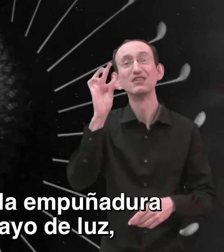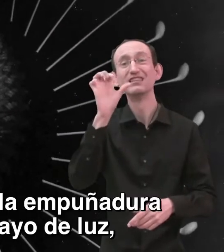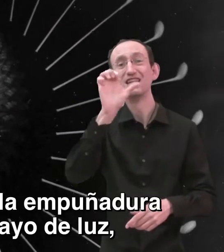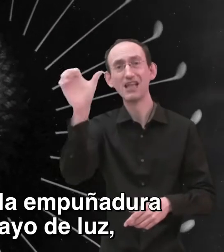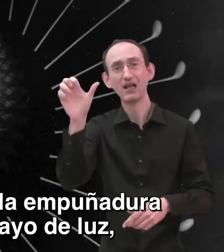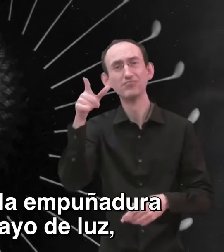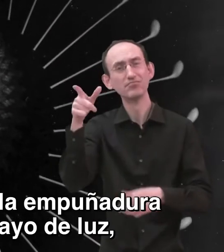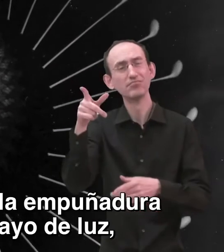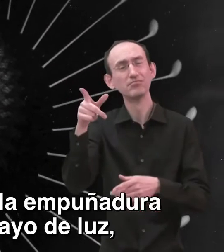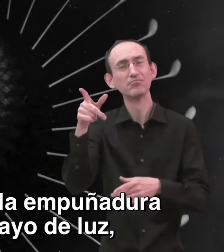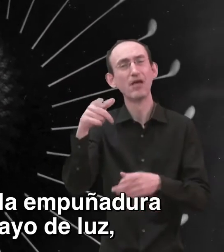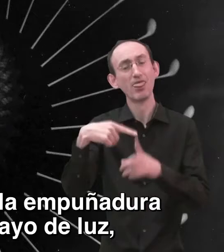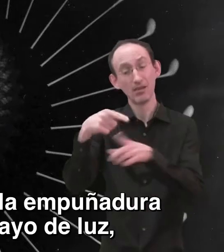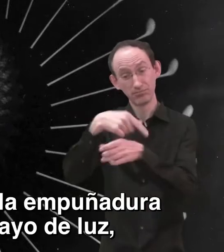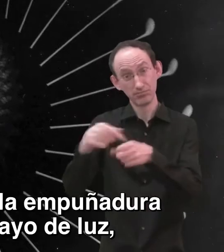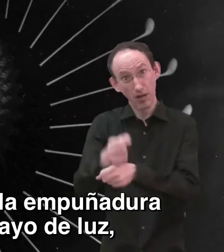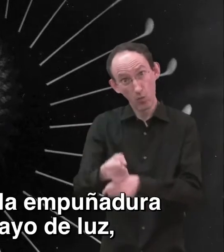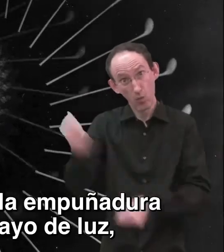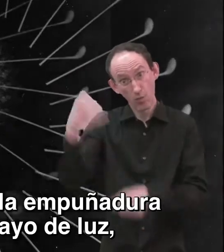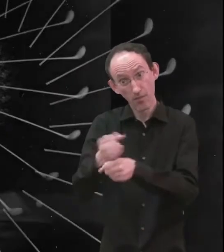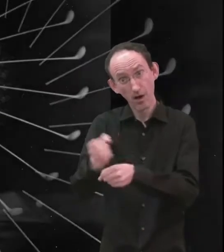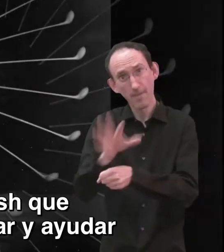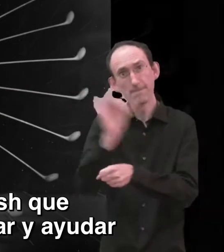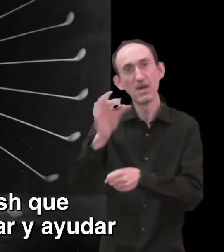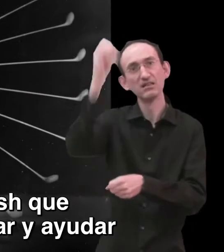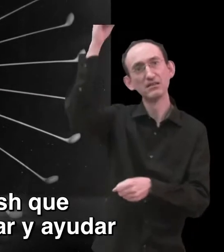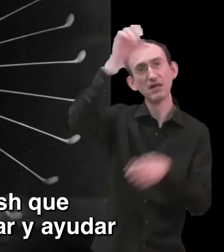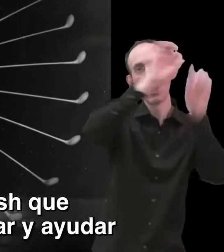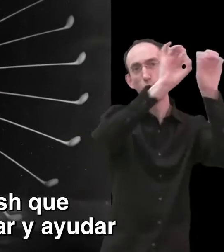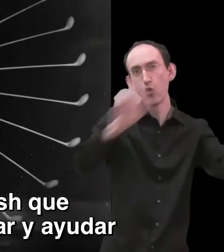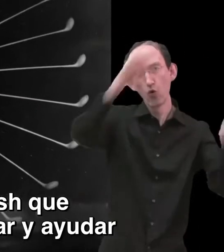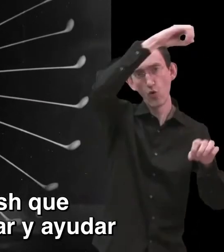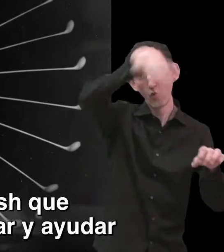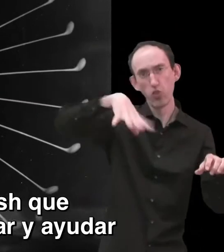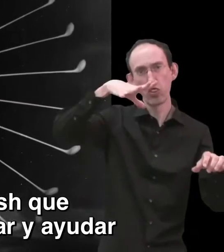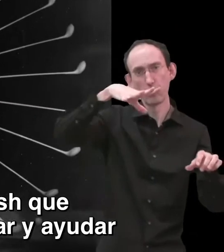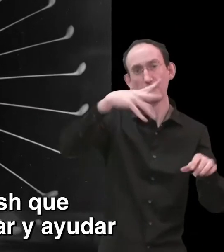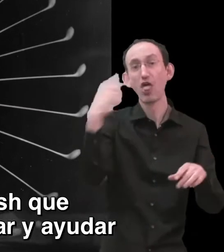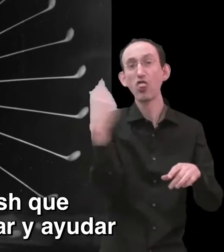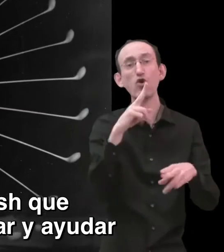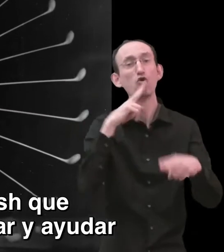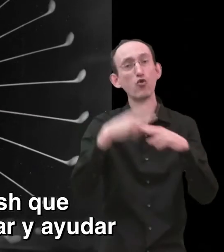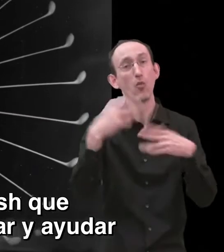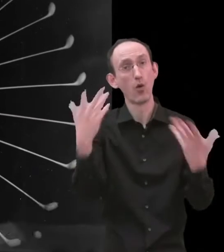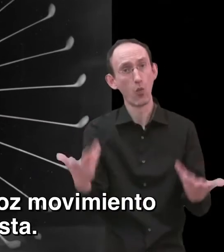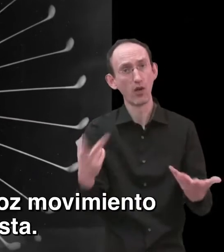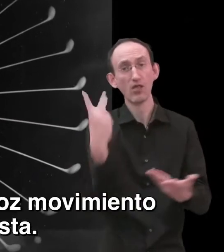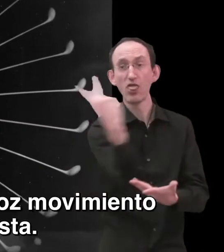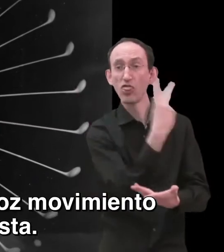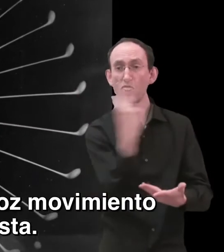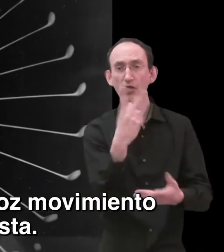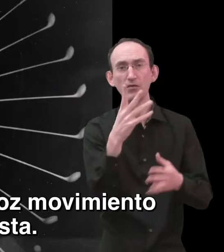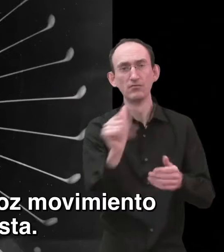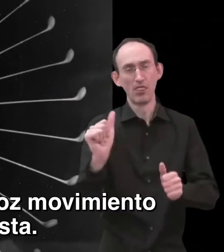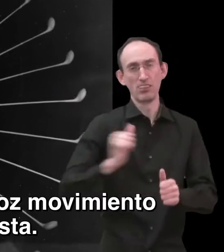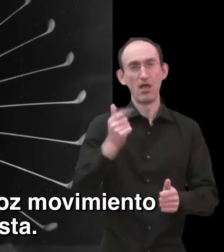hace mención tanto a la empuñadura del palo como al rayo de luz, es decir, al flash que ha permitido captar y ayudar a descomponer